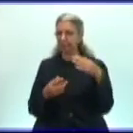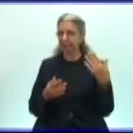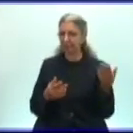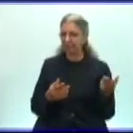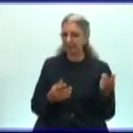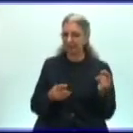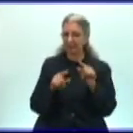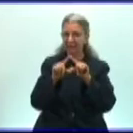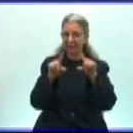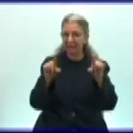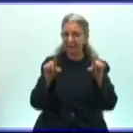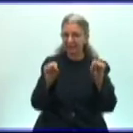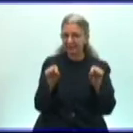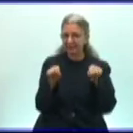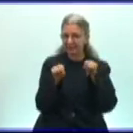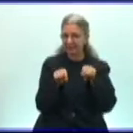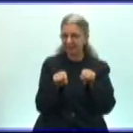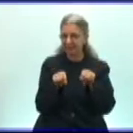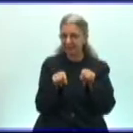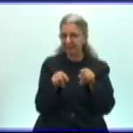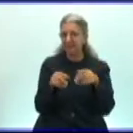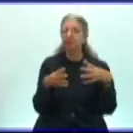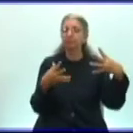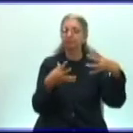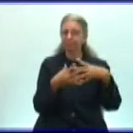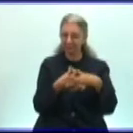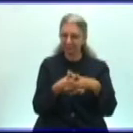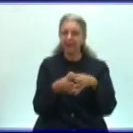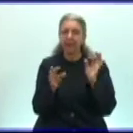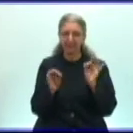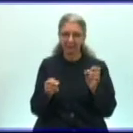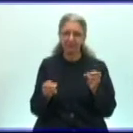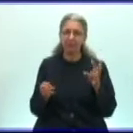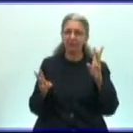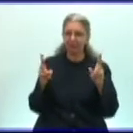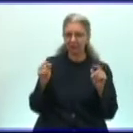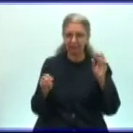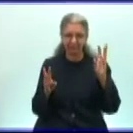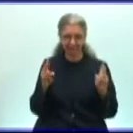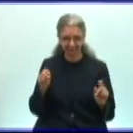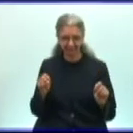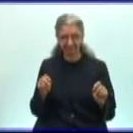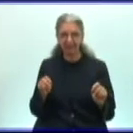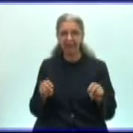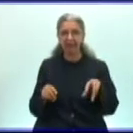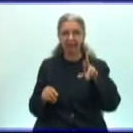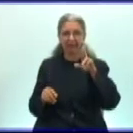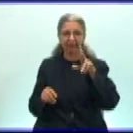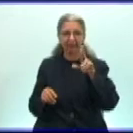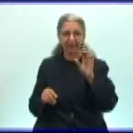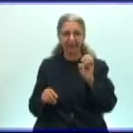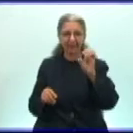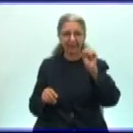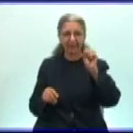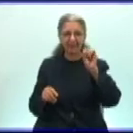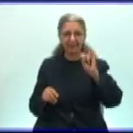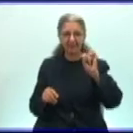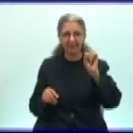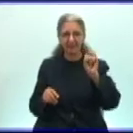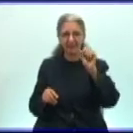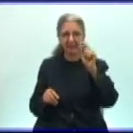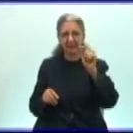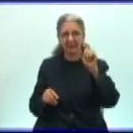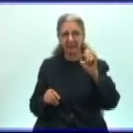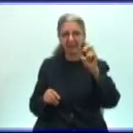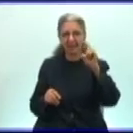trabajando, entonces tenemos que se corresponde con el valor. Y ya acá le estamos mostrando la magnitud física que es la